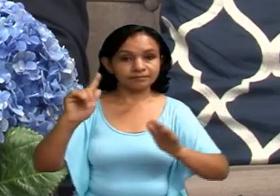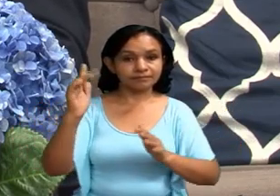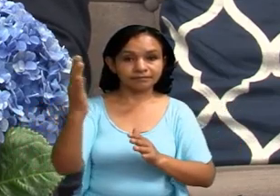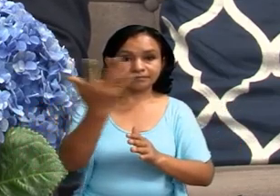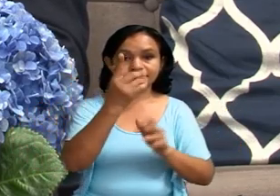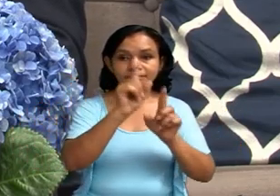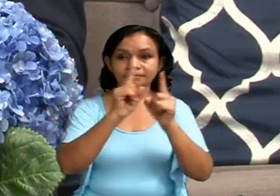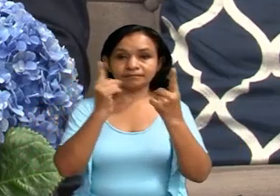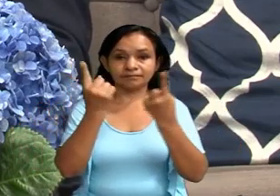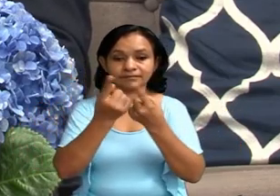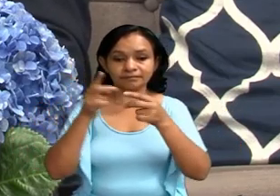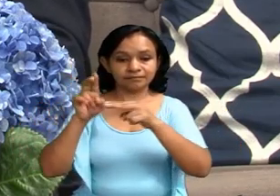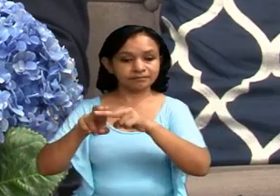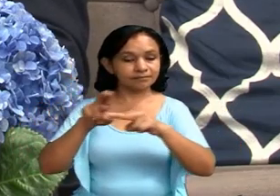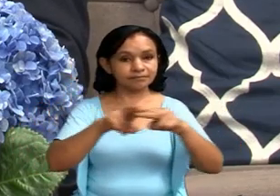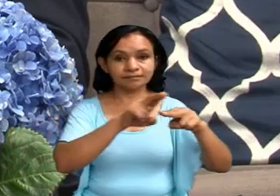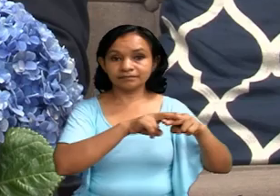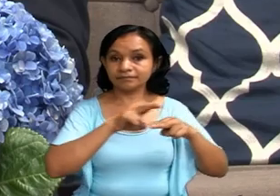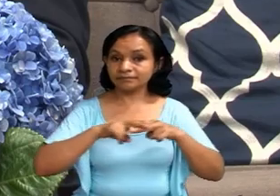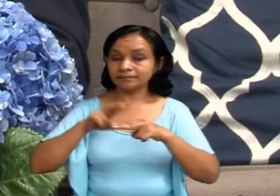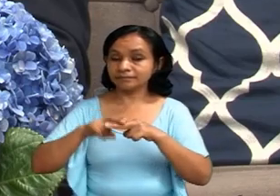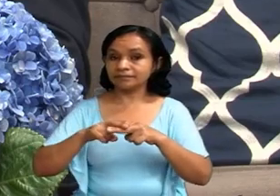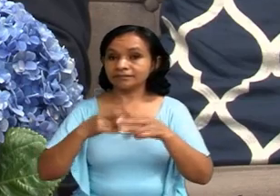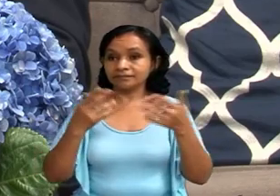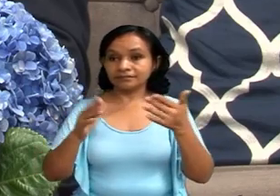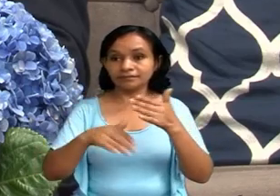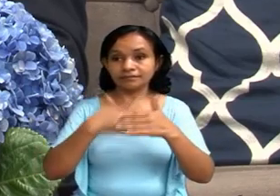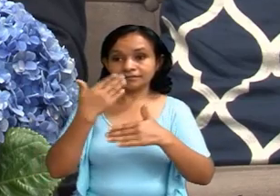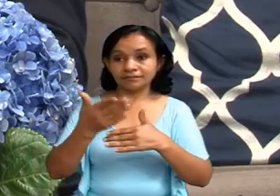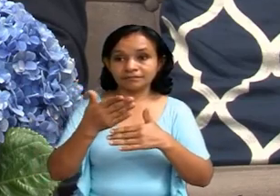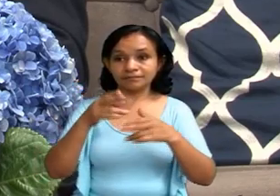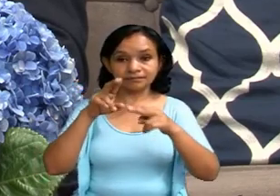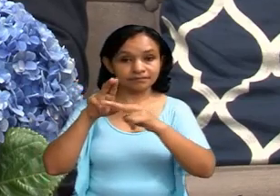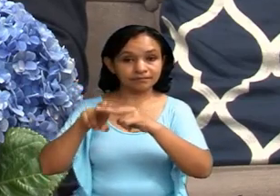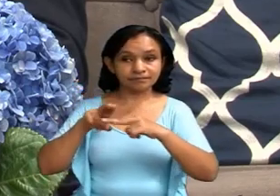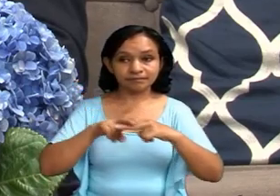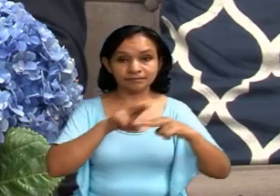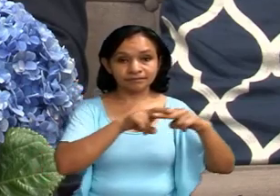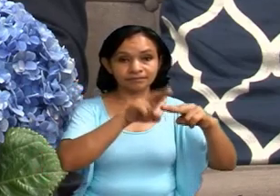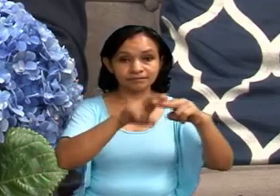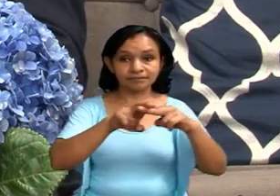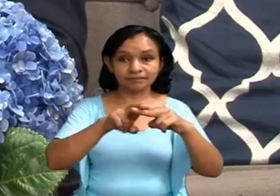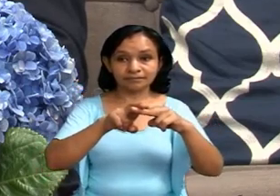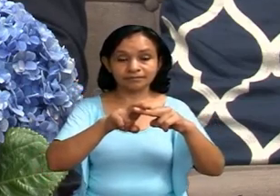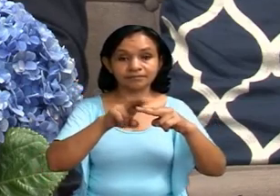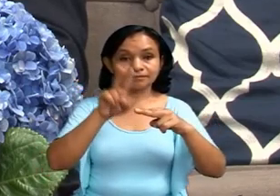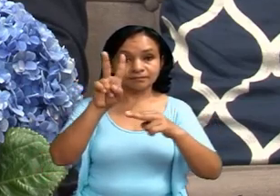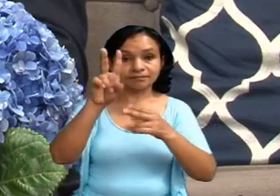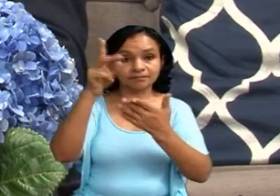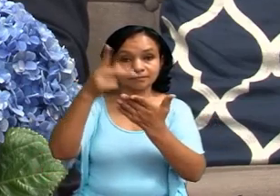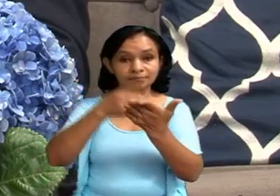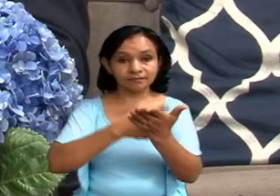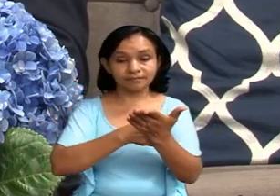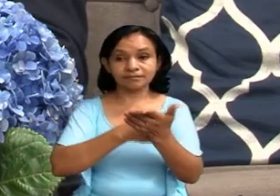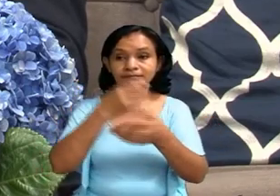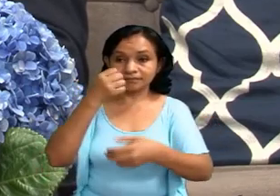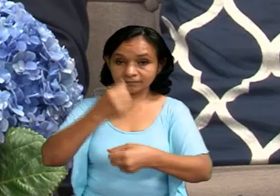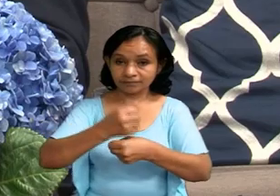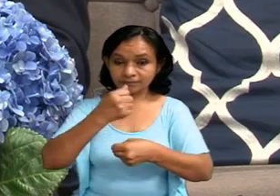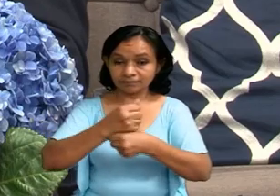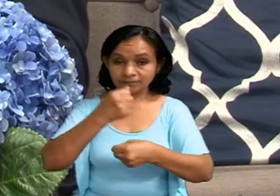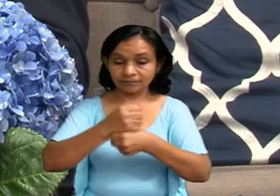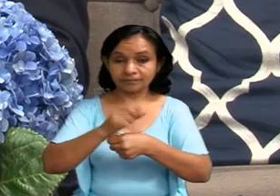todas las butacas. Imagínate qué interesante, que después de esas butacas las vamos a destinar a dos proyectos que estamos trabajando con